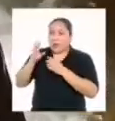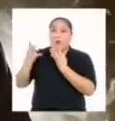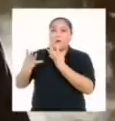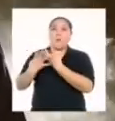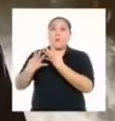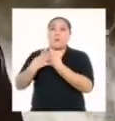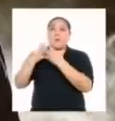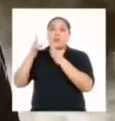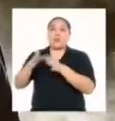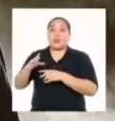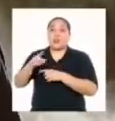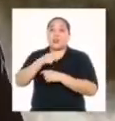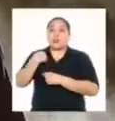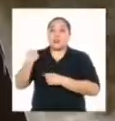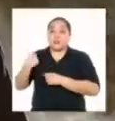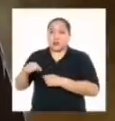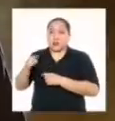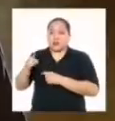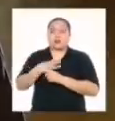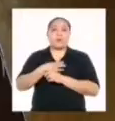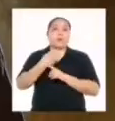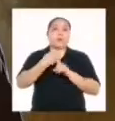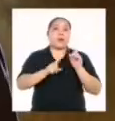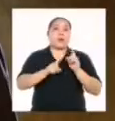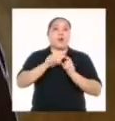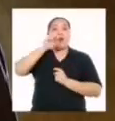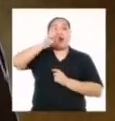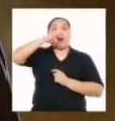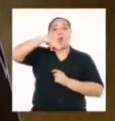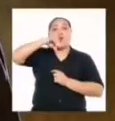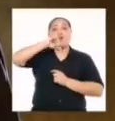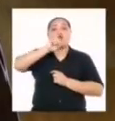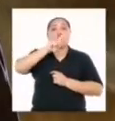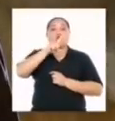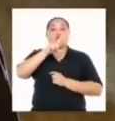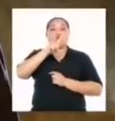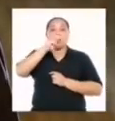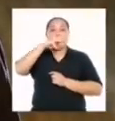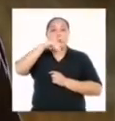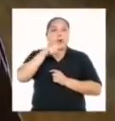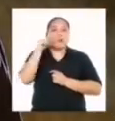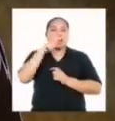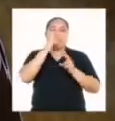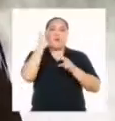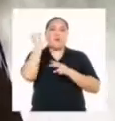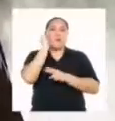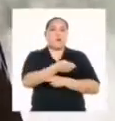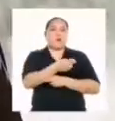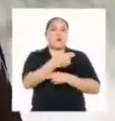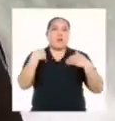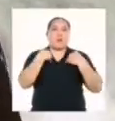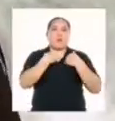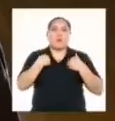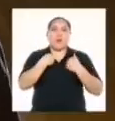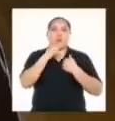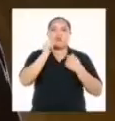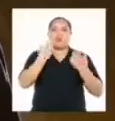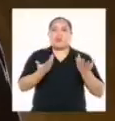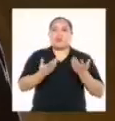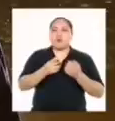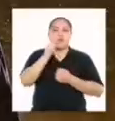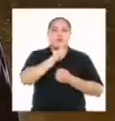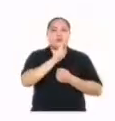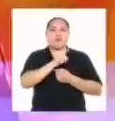cuando la religión musulmana prohibió la representación humana y animal, este arte se basó solo en la creación de